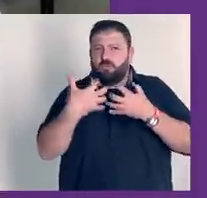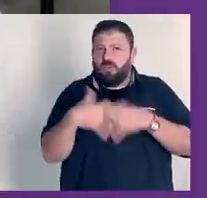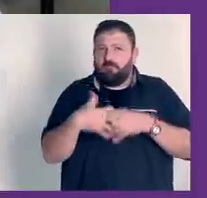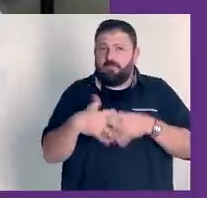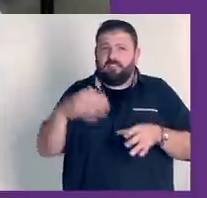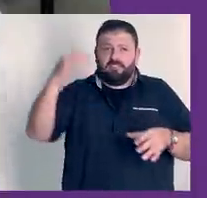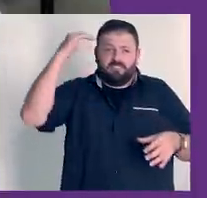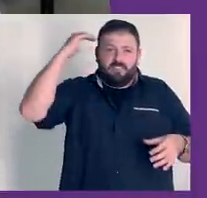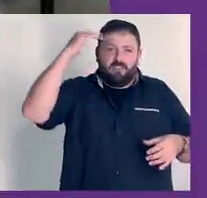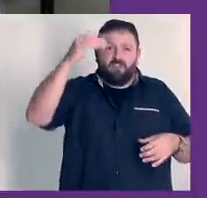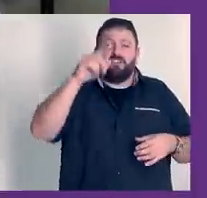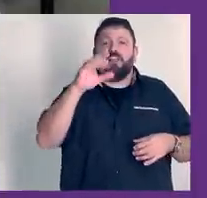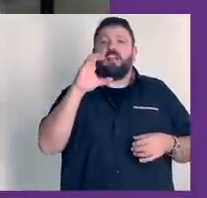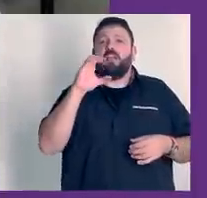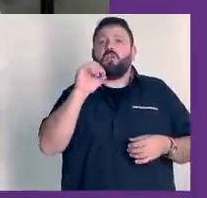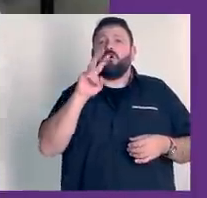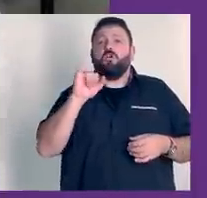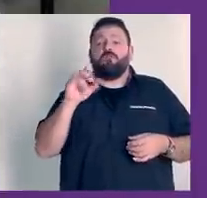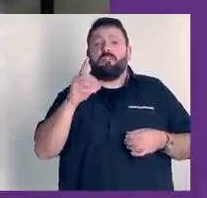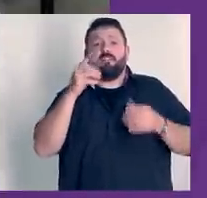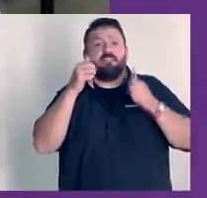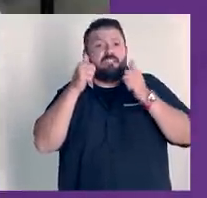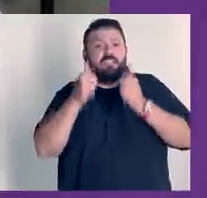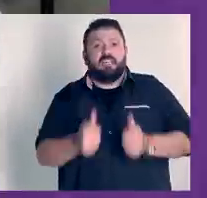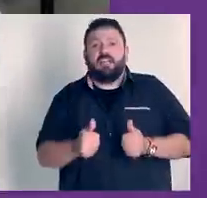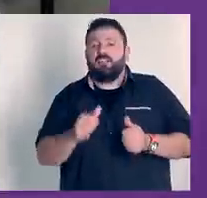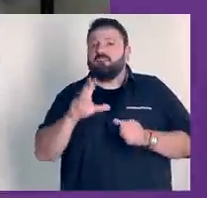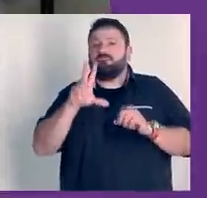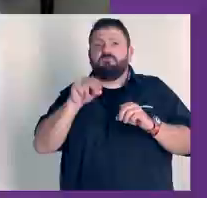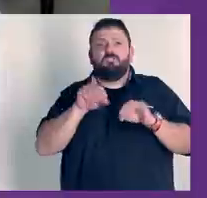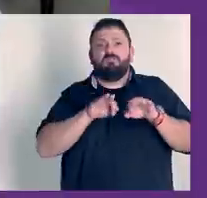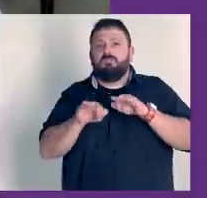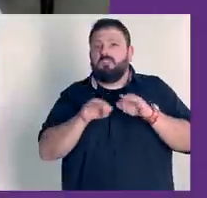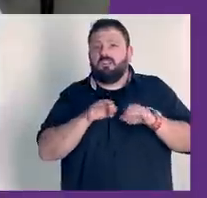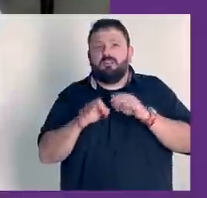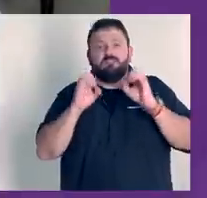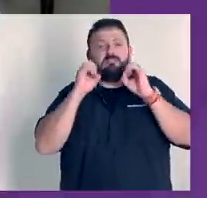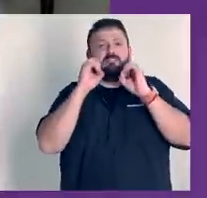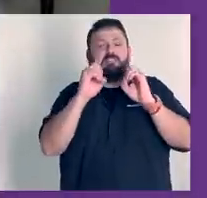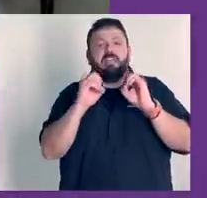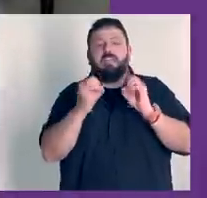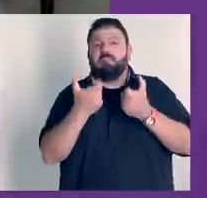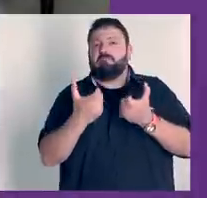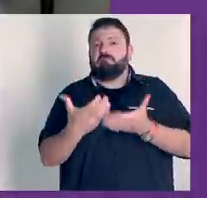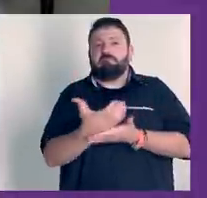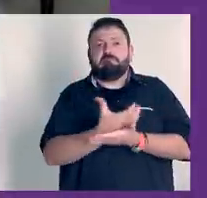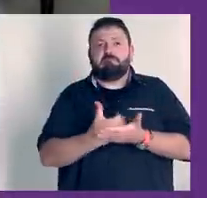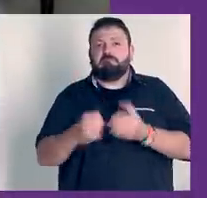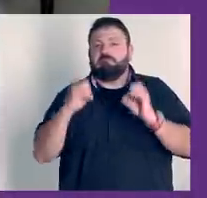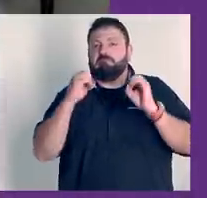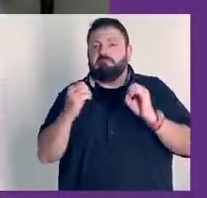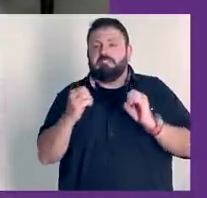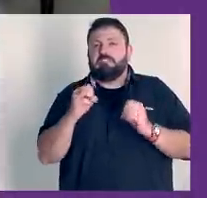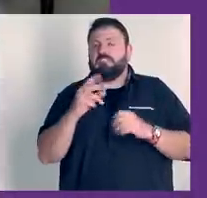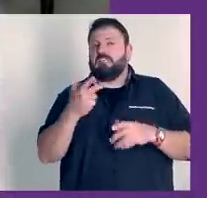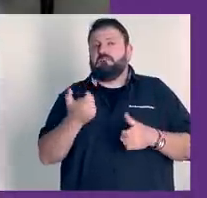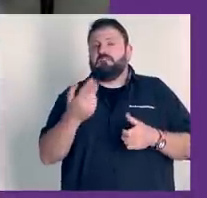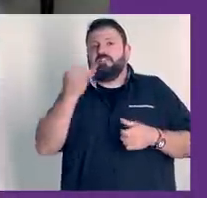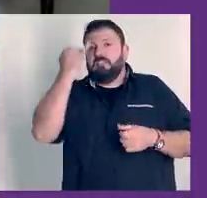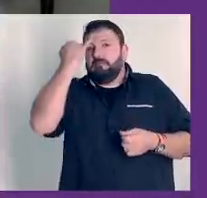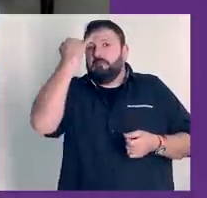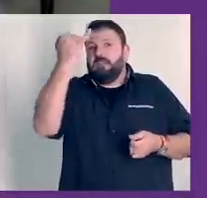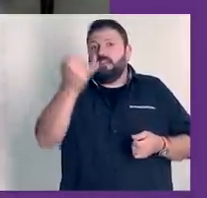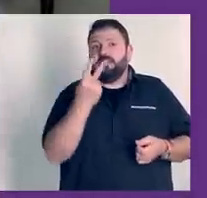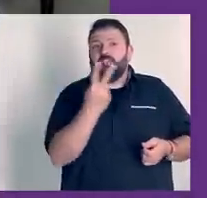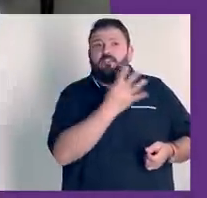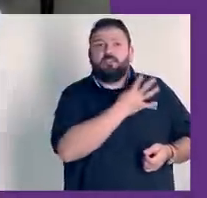el COVID se quedaron en abril sin trabajo, en 0 pesos, 0 centavos. Imagínense con